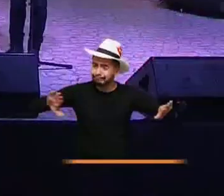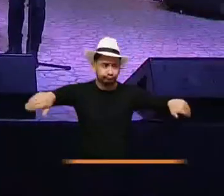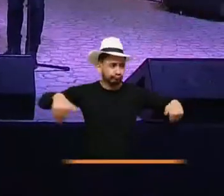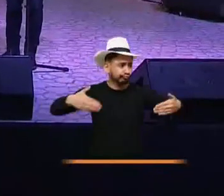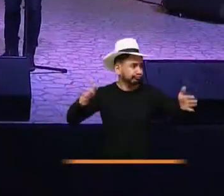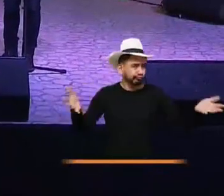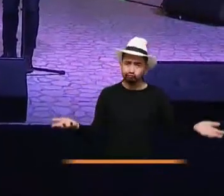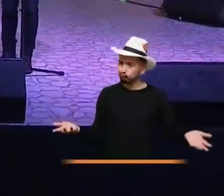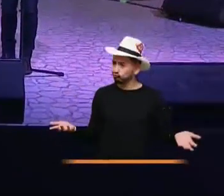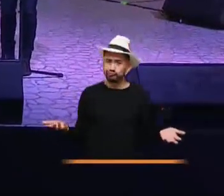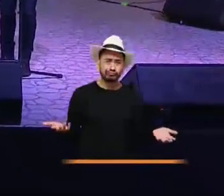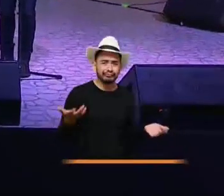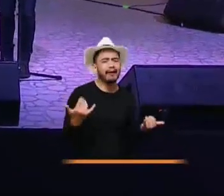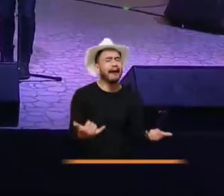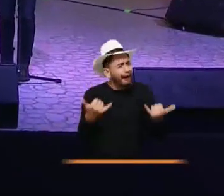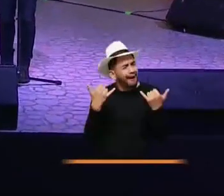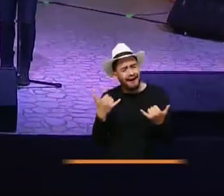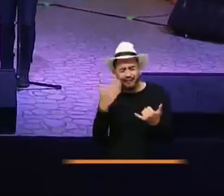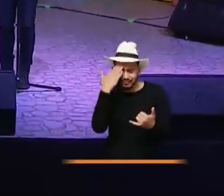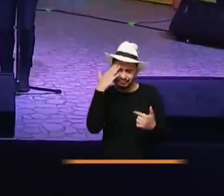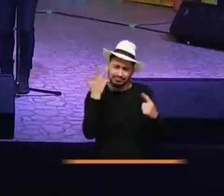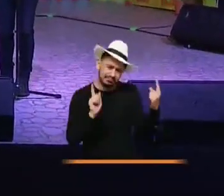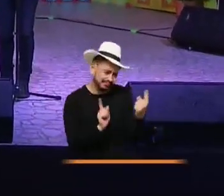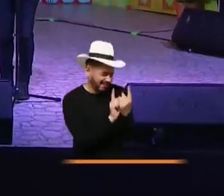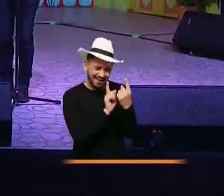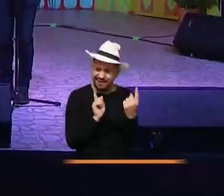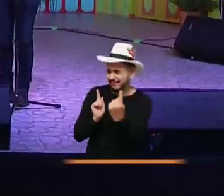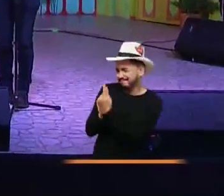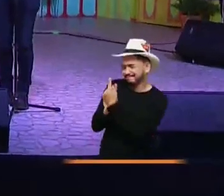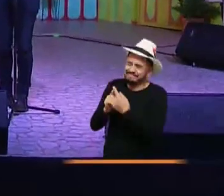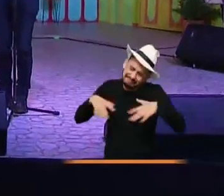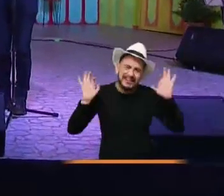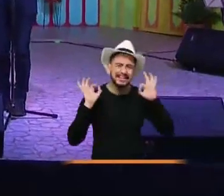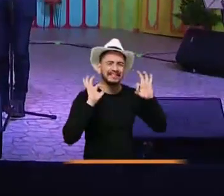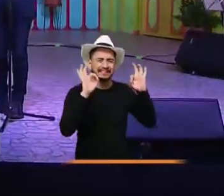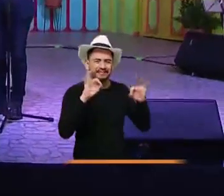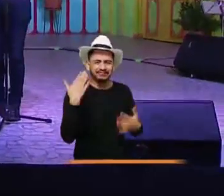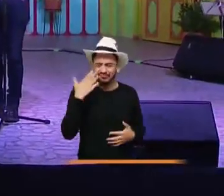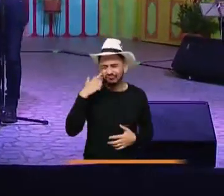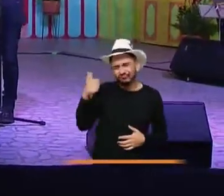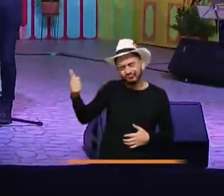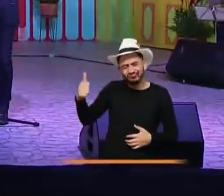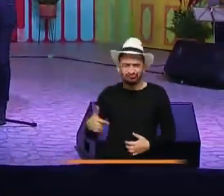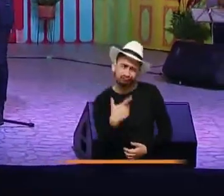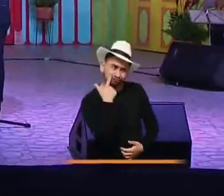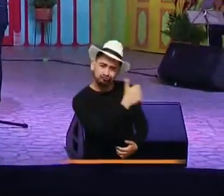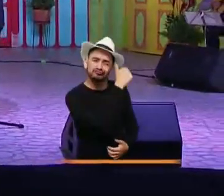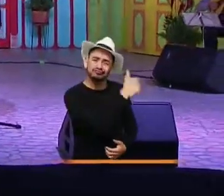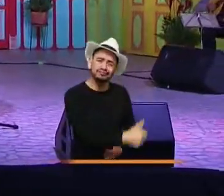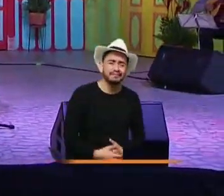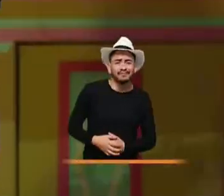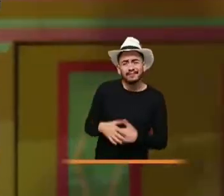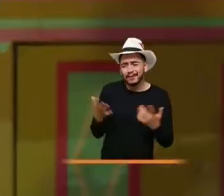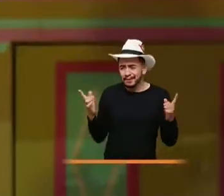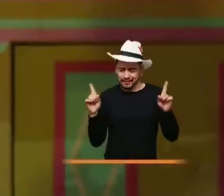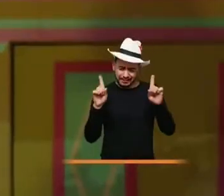es el mejor encuentro entre parte porque para la broma